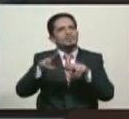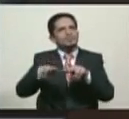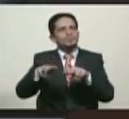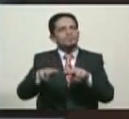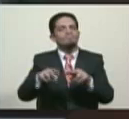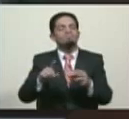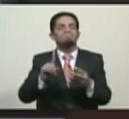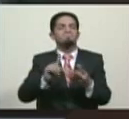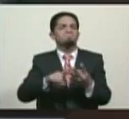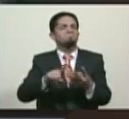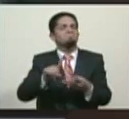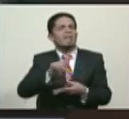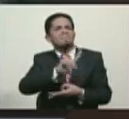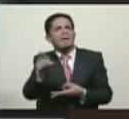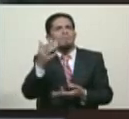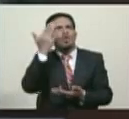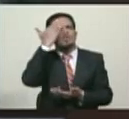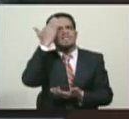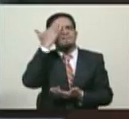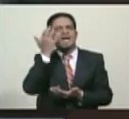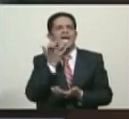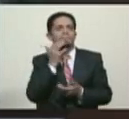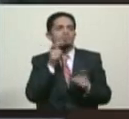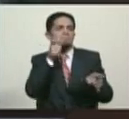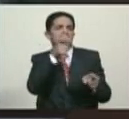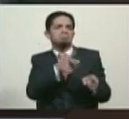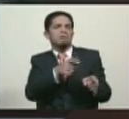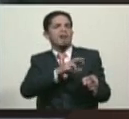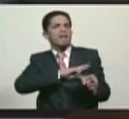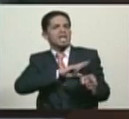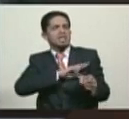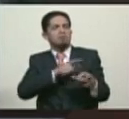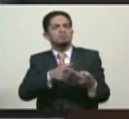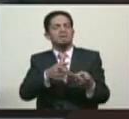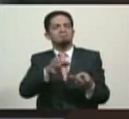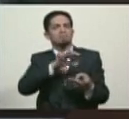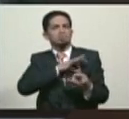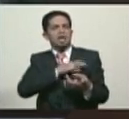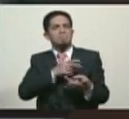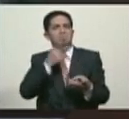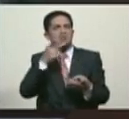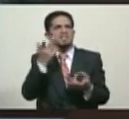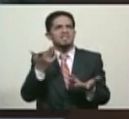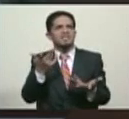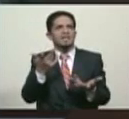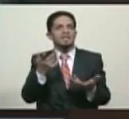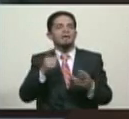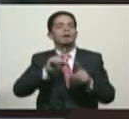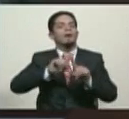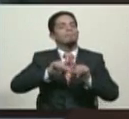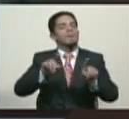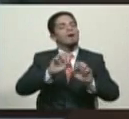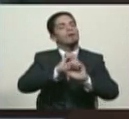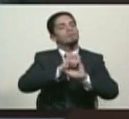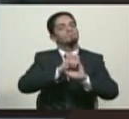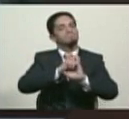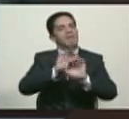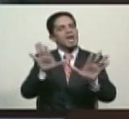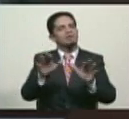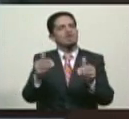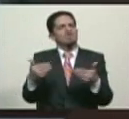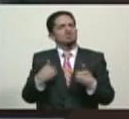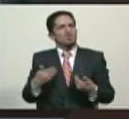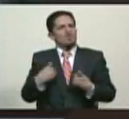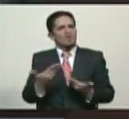ni conoce de inclinaciones religiosas, sociales o políticas, aunque es claro que quienes más sufren es el